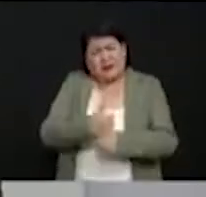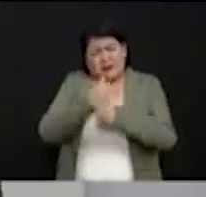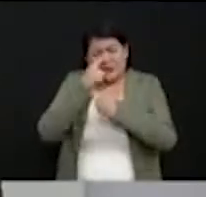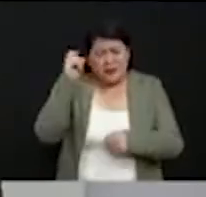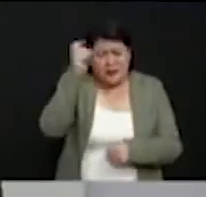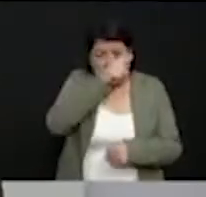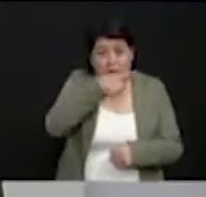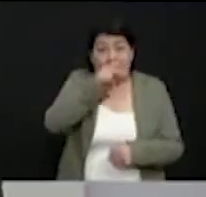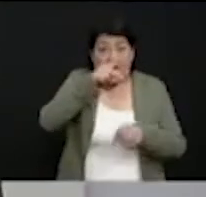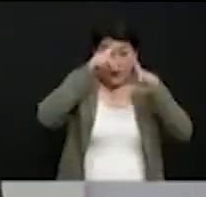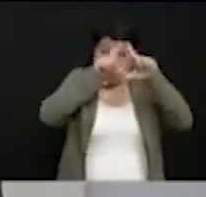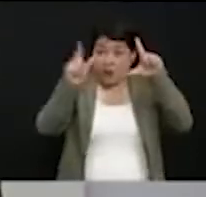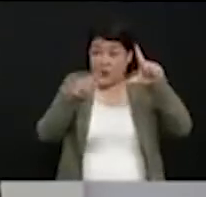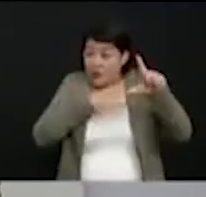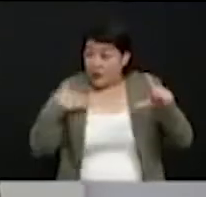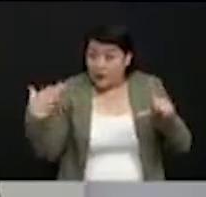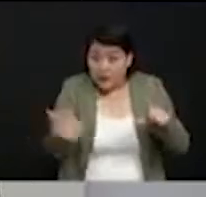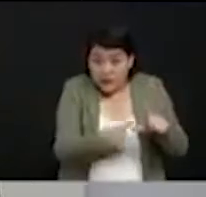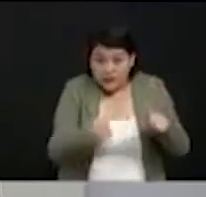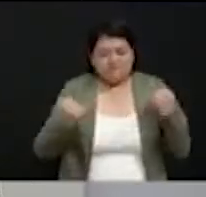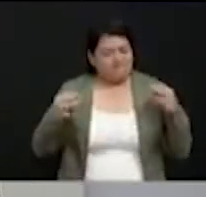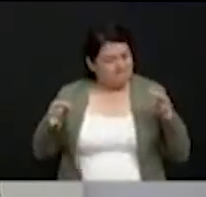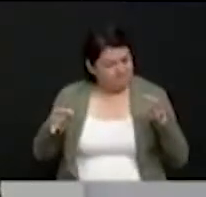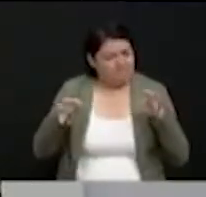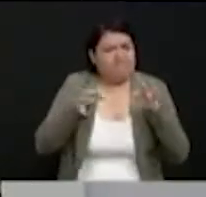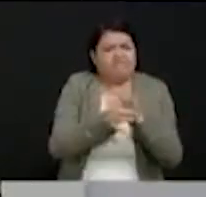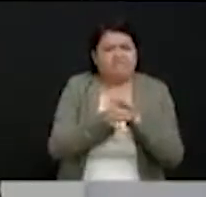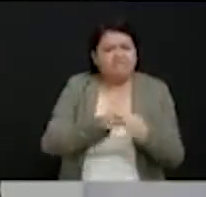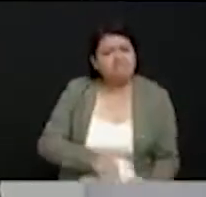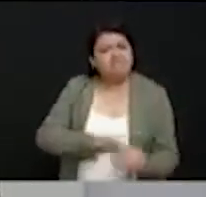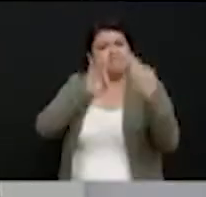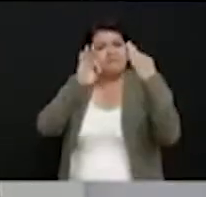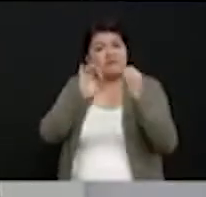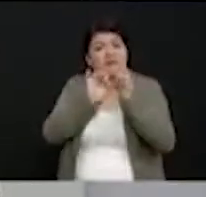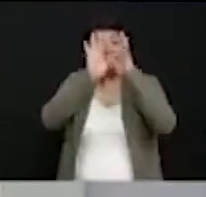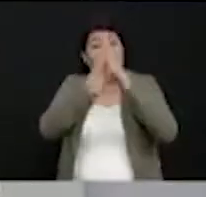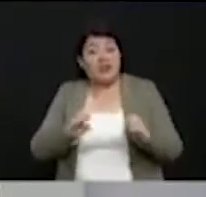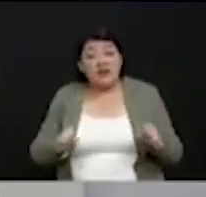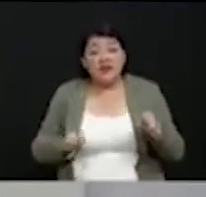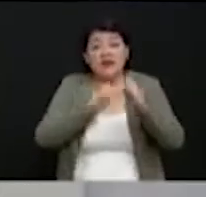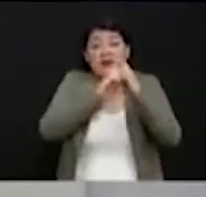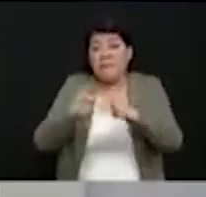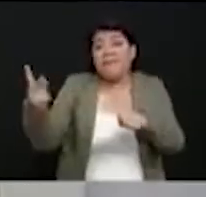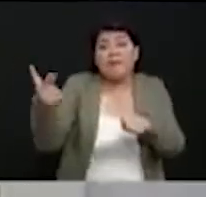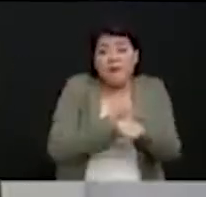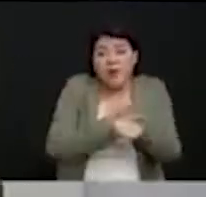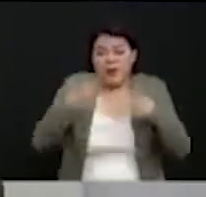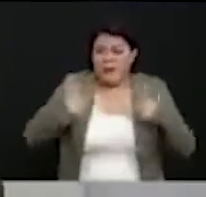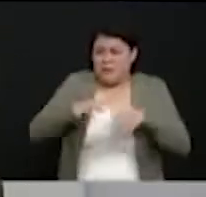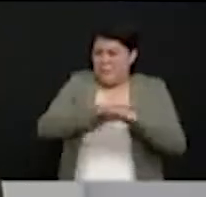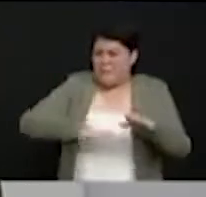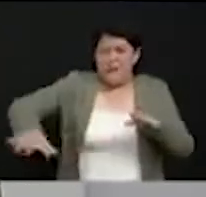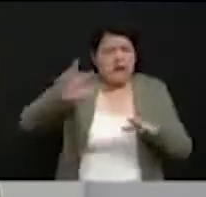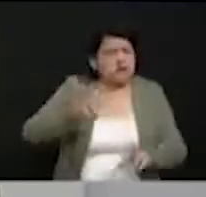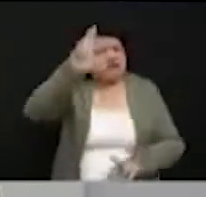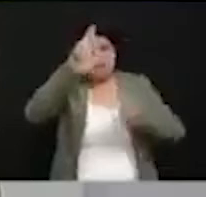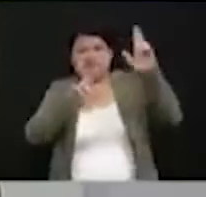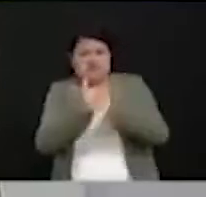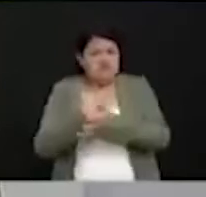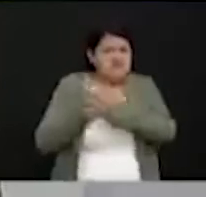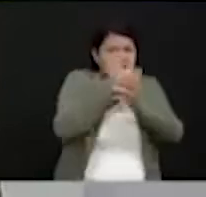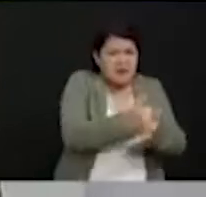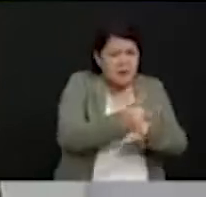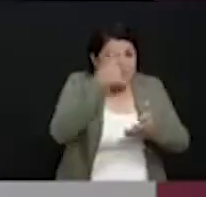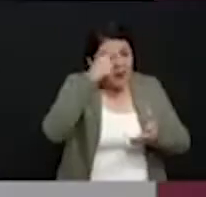méxico está unido y de pie frente a las emergencias se volcó la generosidad de los mexicanos en